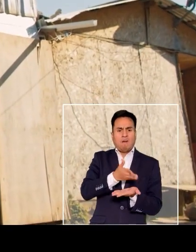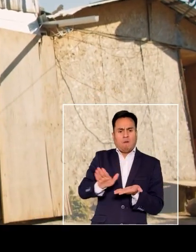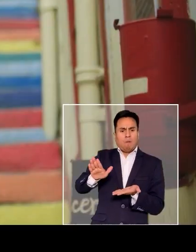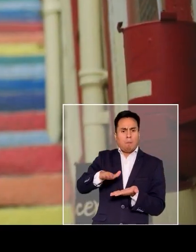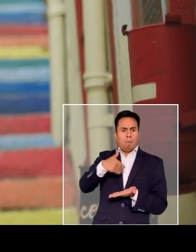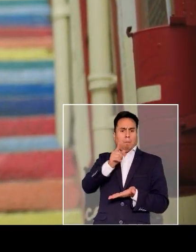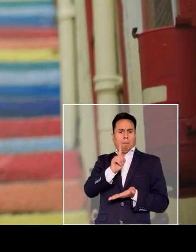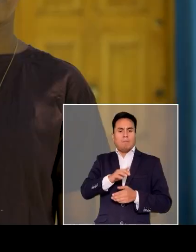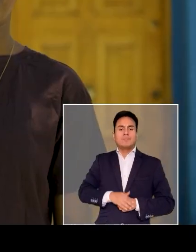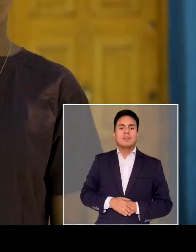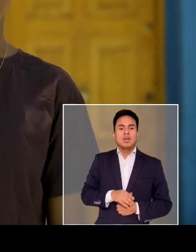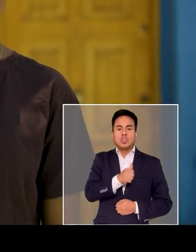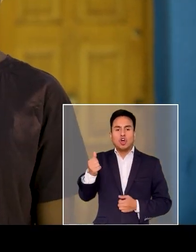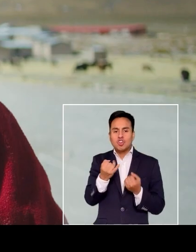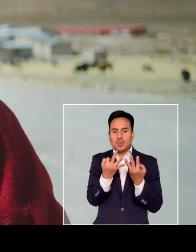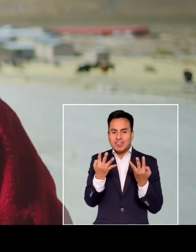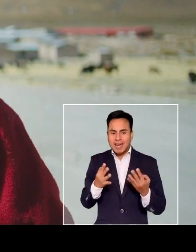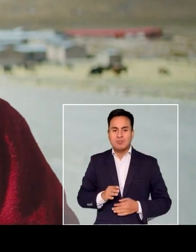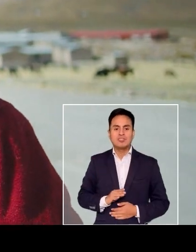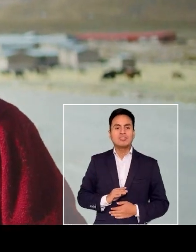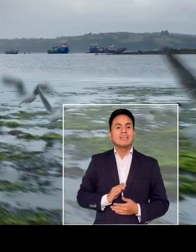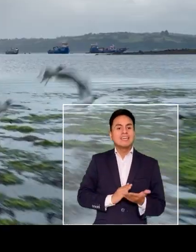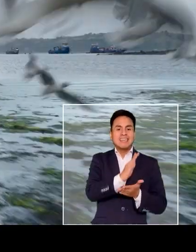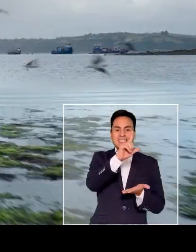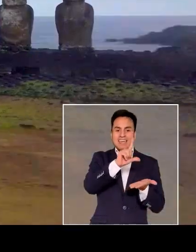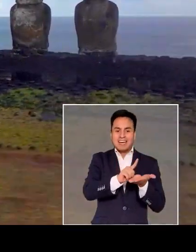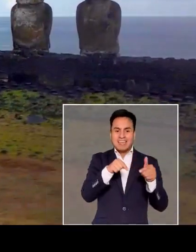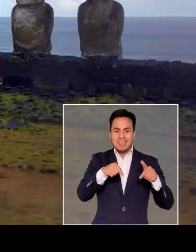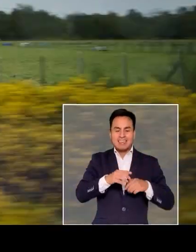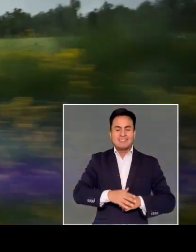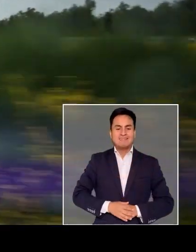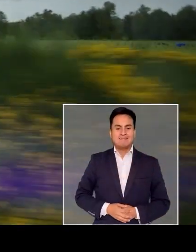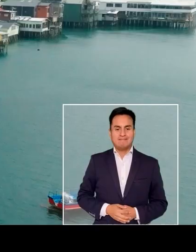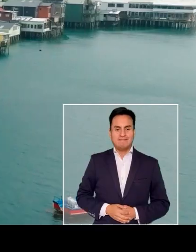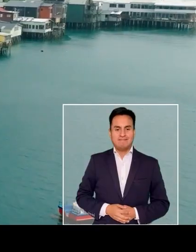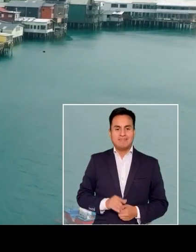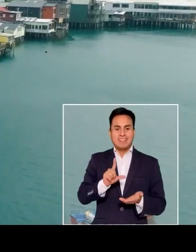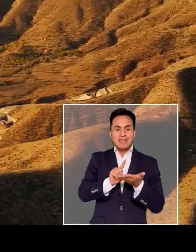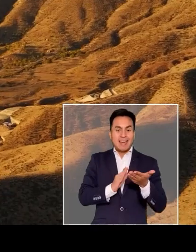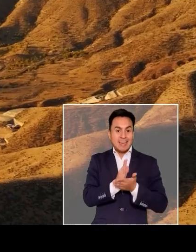nadie queda fuera. Porque todos contamos. Desde aquí.